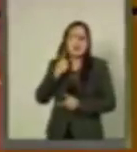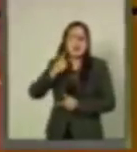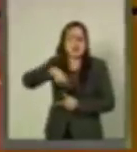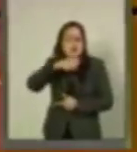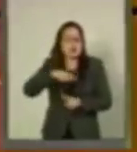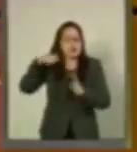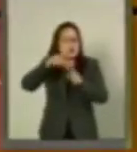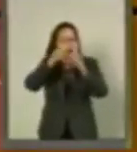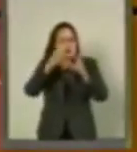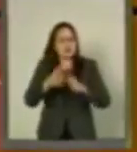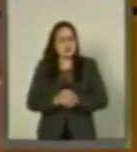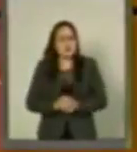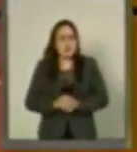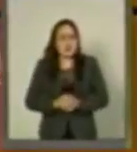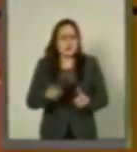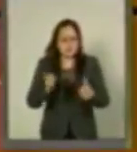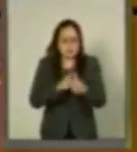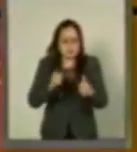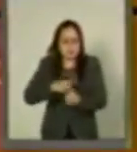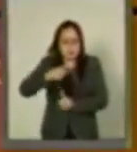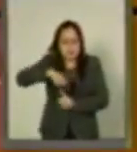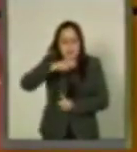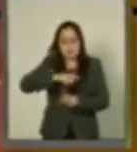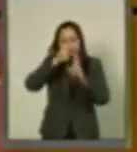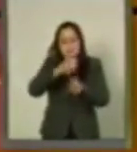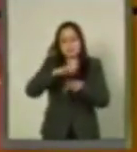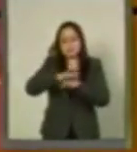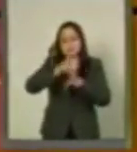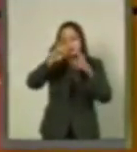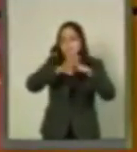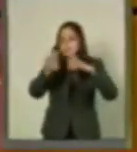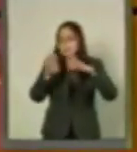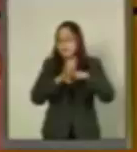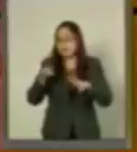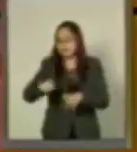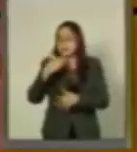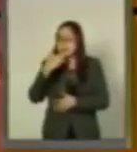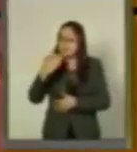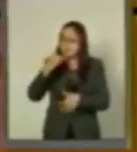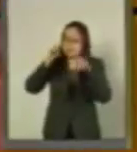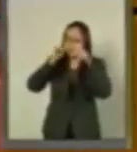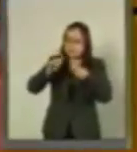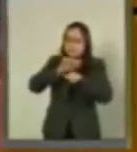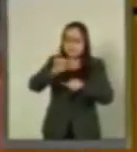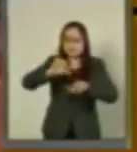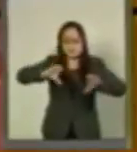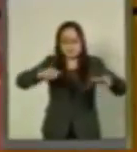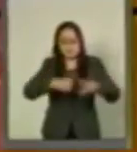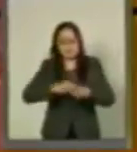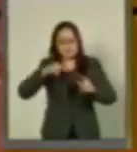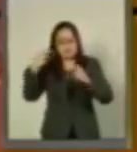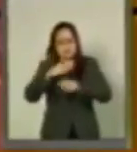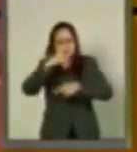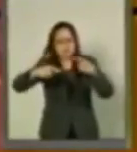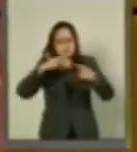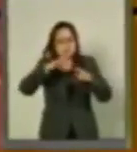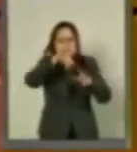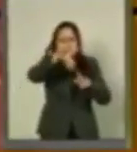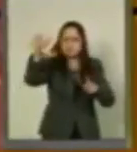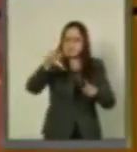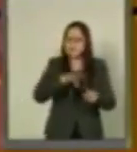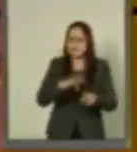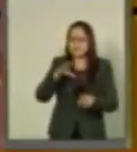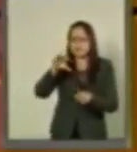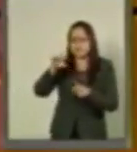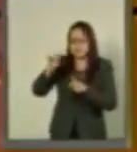parlamentario. Primero, celebramos que en materia de migración se esté atendiendo el tema con visión regional, dando a la